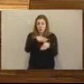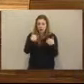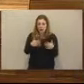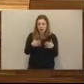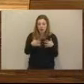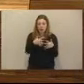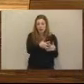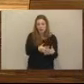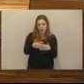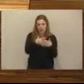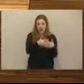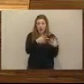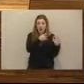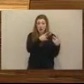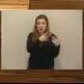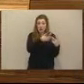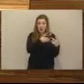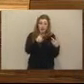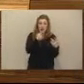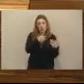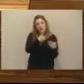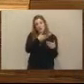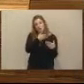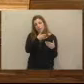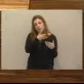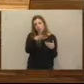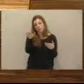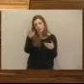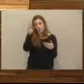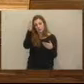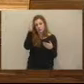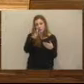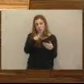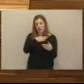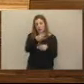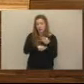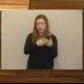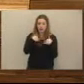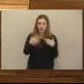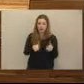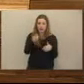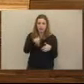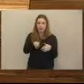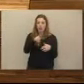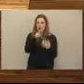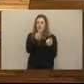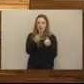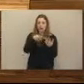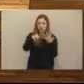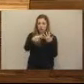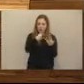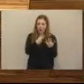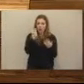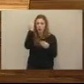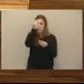que decida hacerles la cama en su idea o en su producto. Por otra parte, la falta de transparencia nos